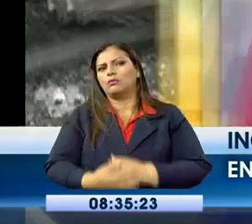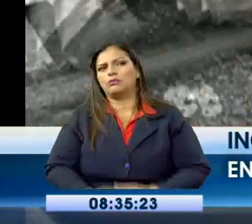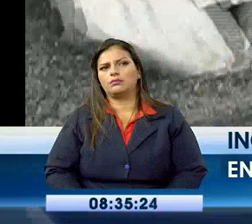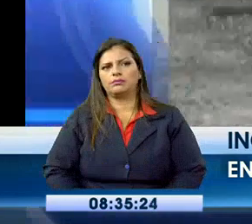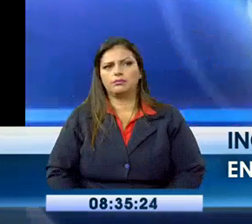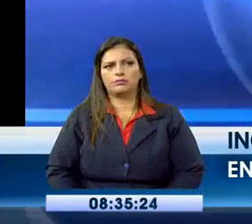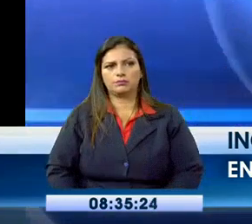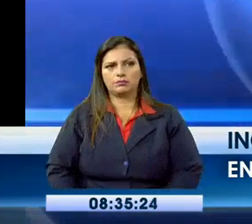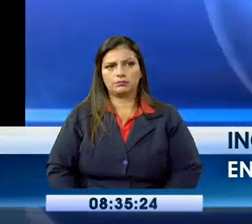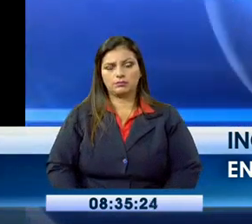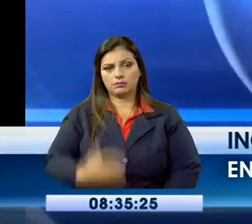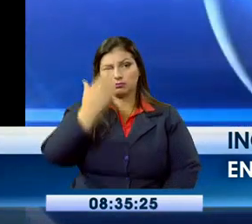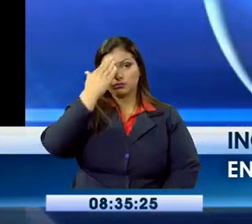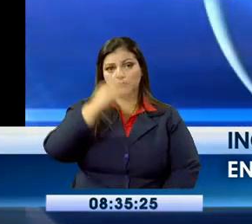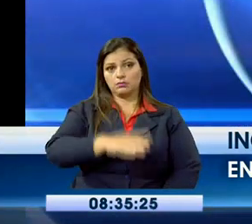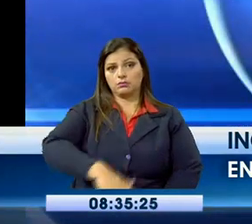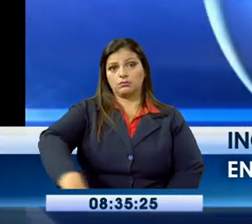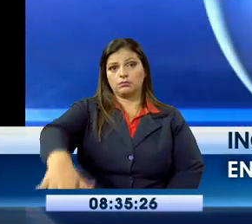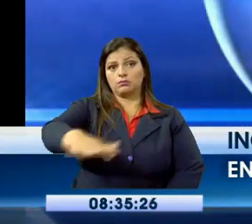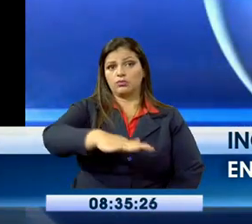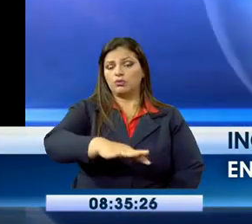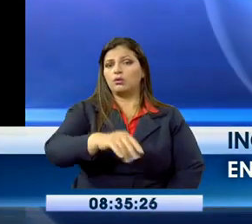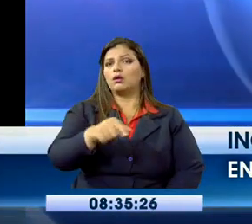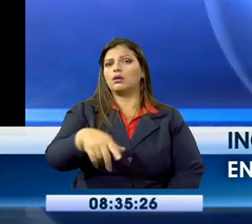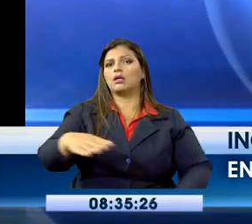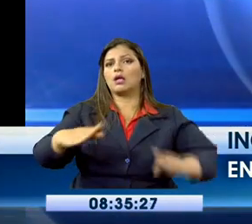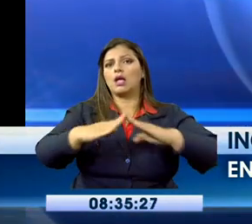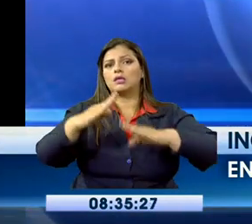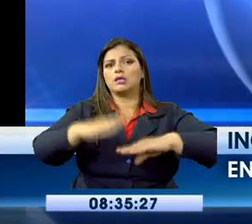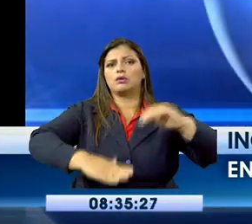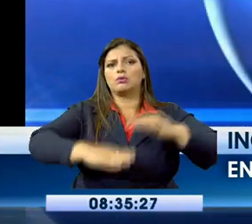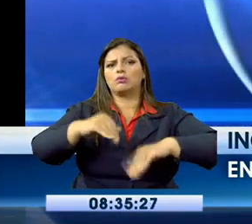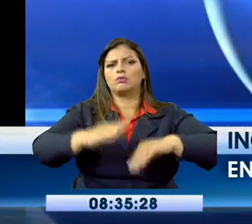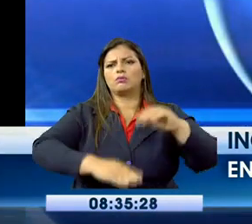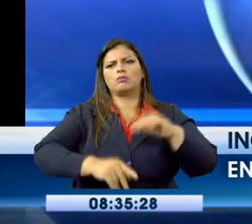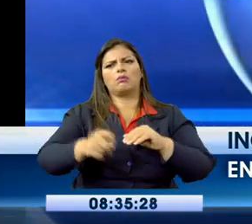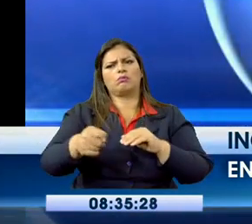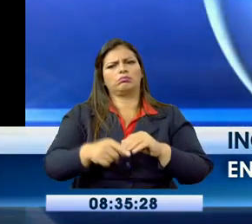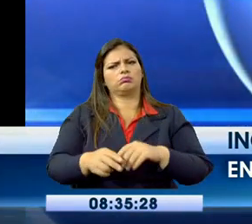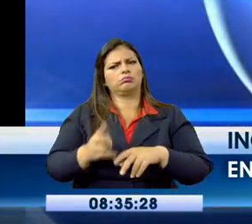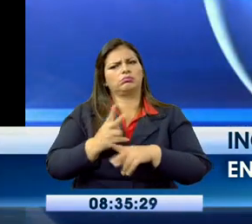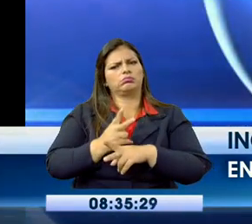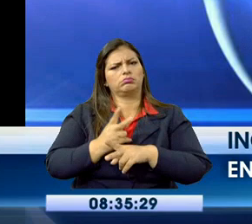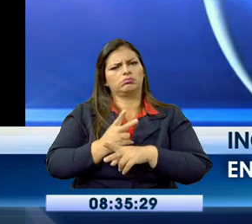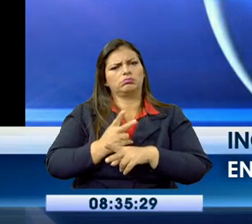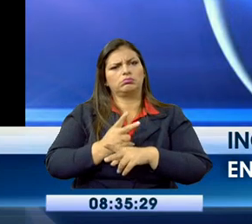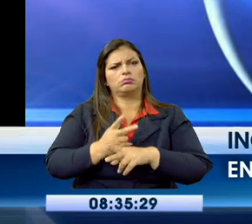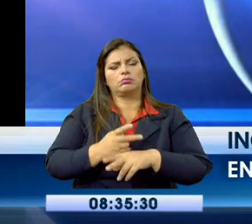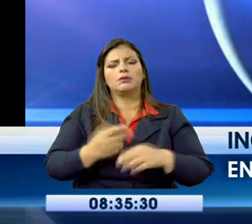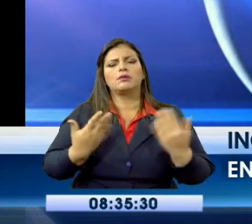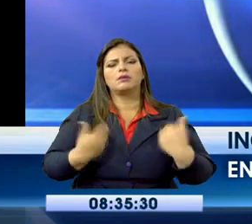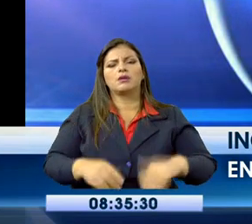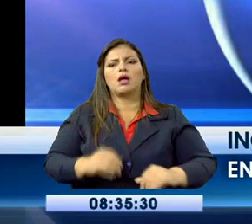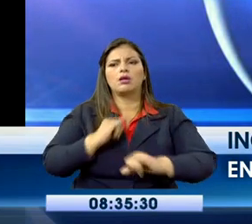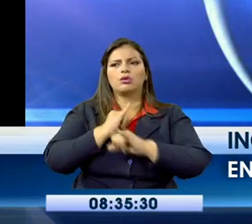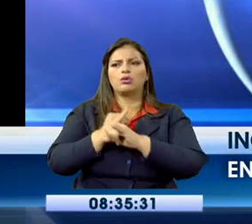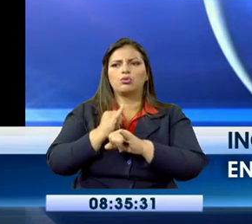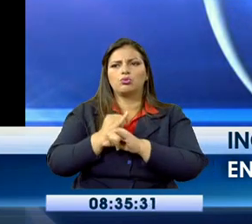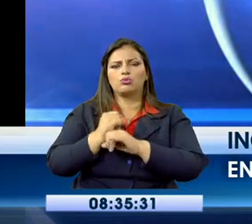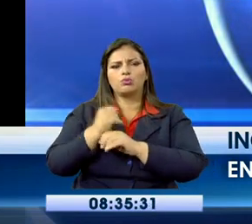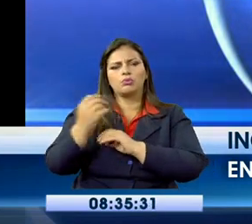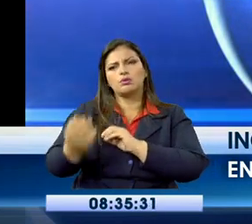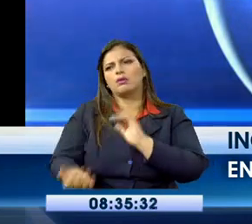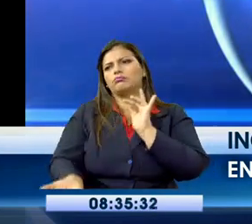de buscar en la medida que sea posible articular con la institución competente para ver cómo se le